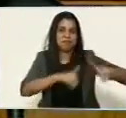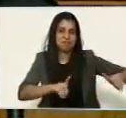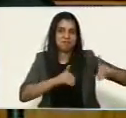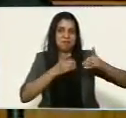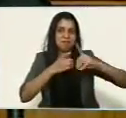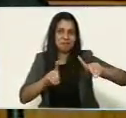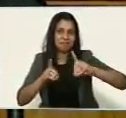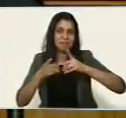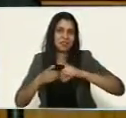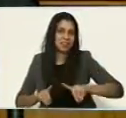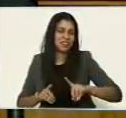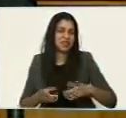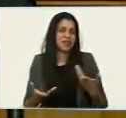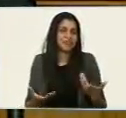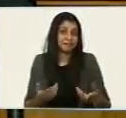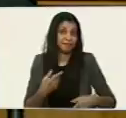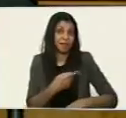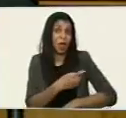se desarticuló